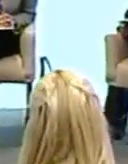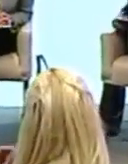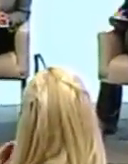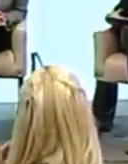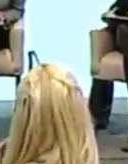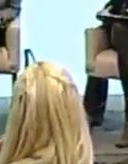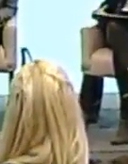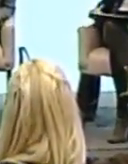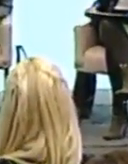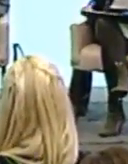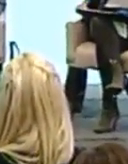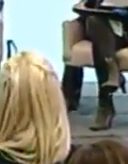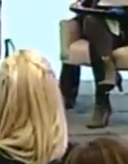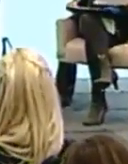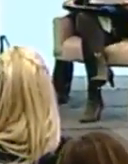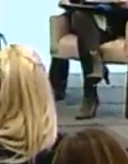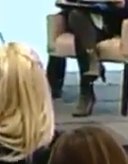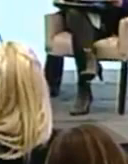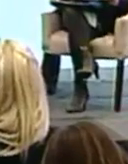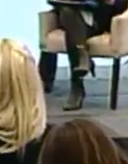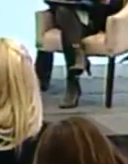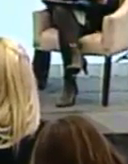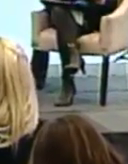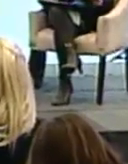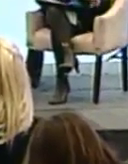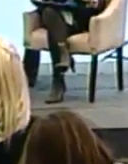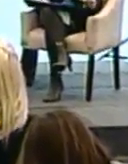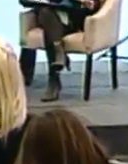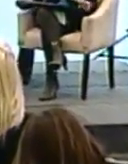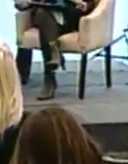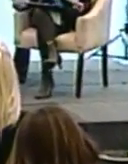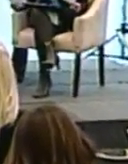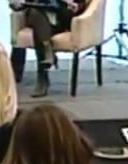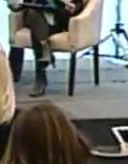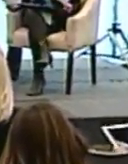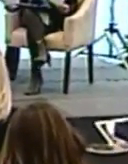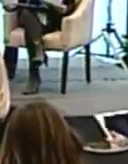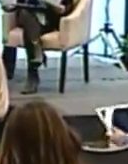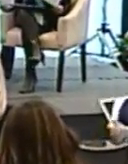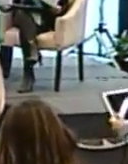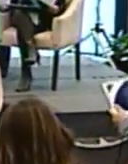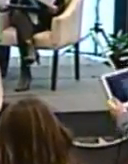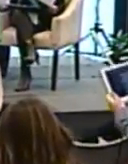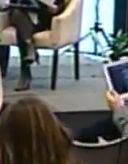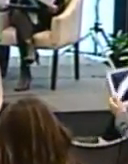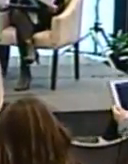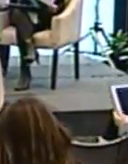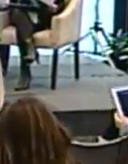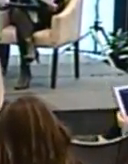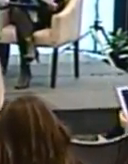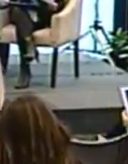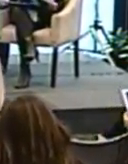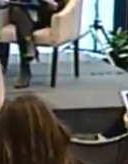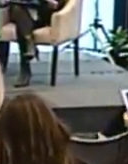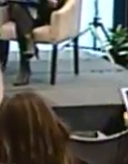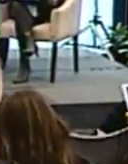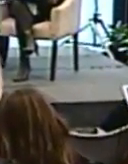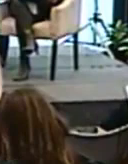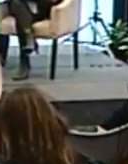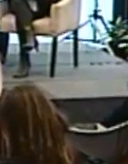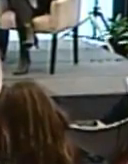estar aquí y lamento decirles que me va a tocar jugar el peor papel porque voy a ser la tirana. Han sido muy insistentes